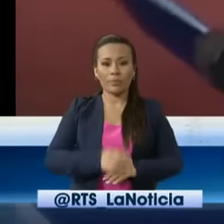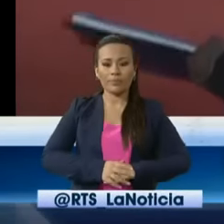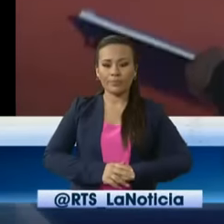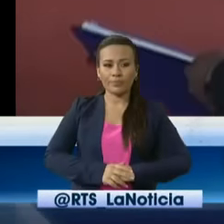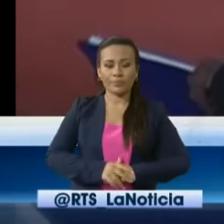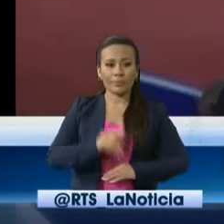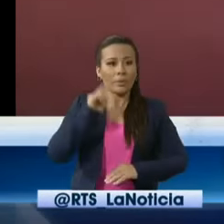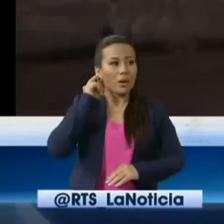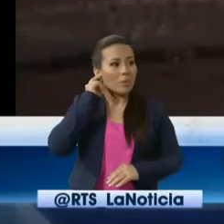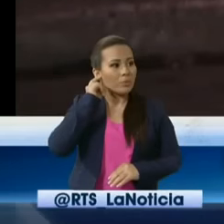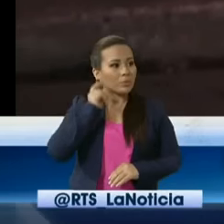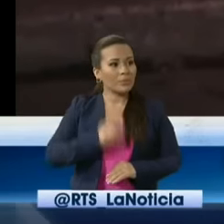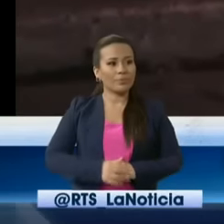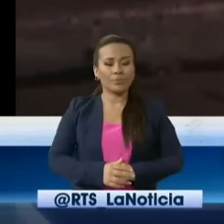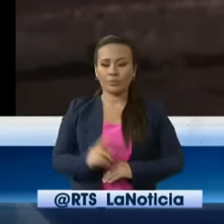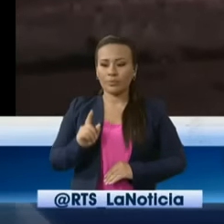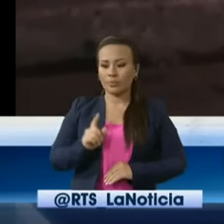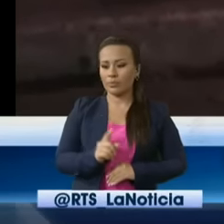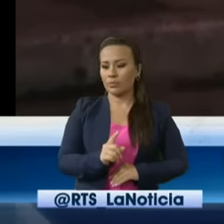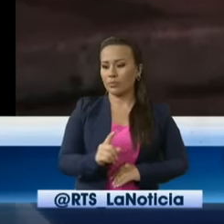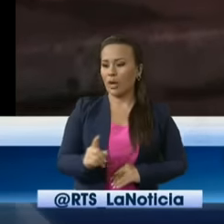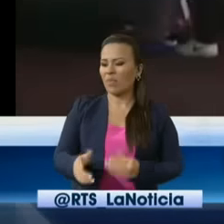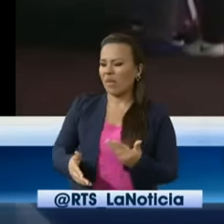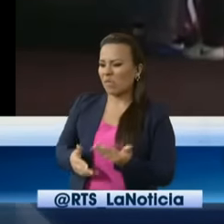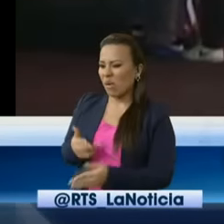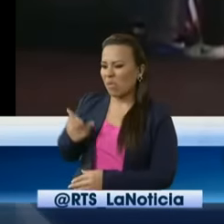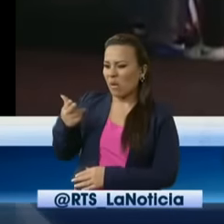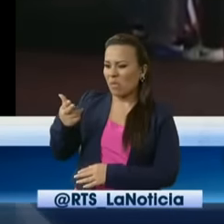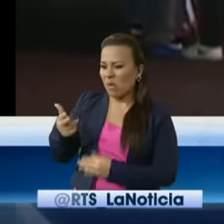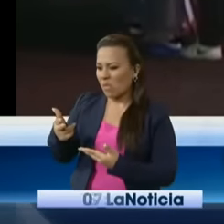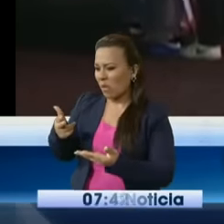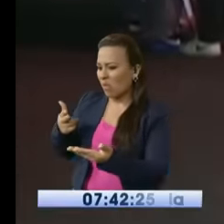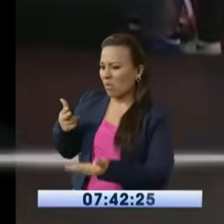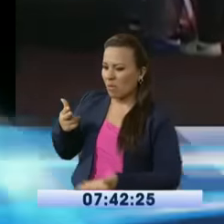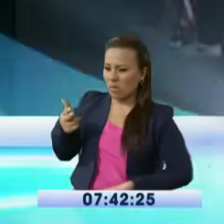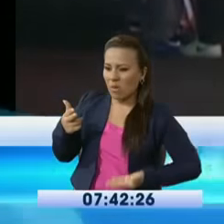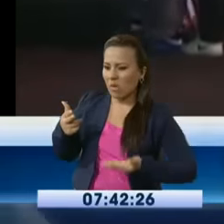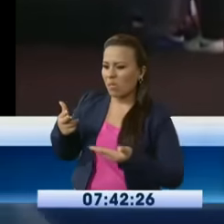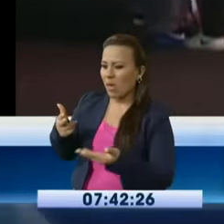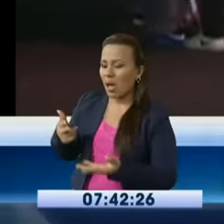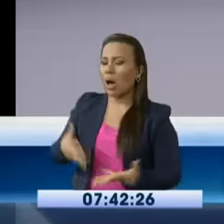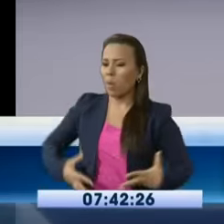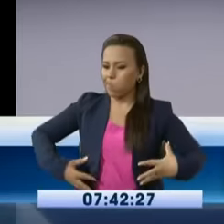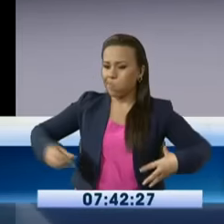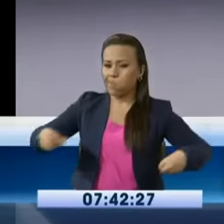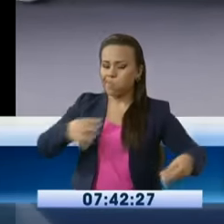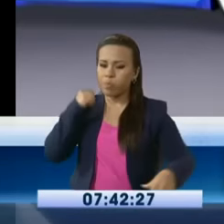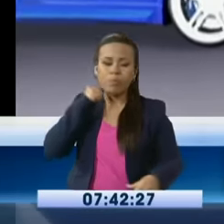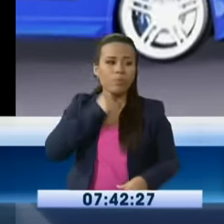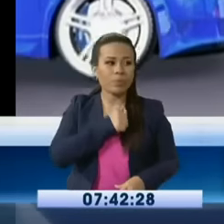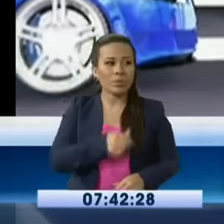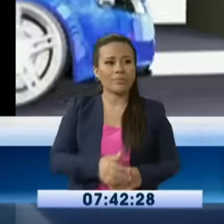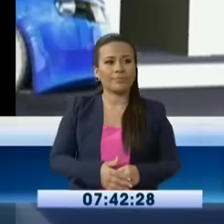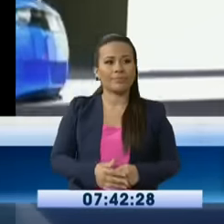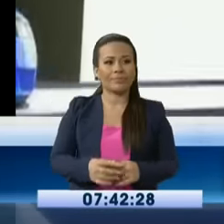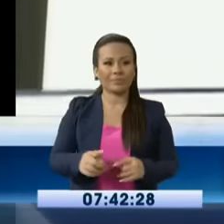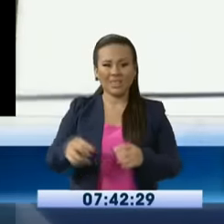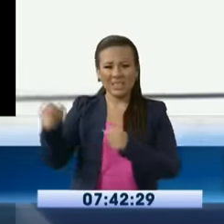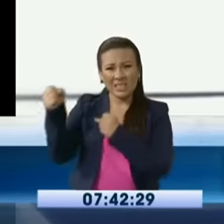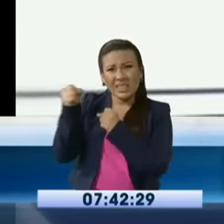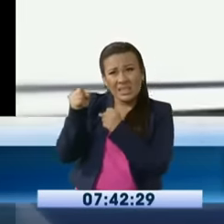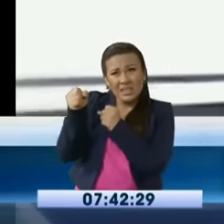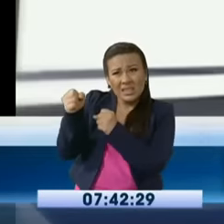una mujer se acercaron hasta las víctimas amenazándolos con armas de fuego para que se dejen robar. Proceden a amedrentarlo, él forcejea